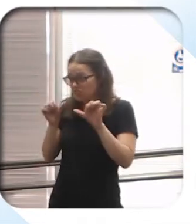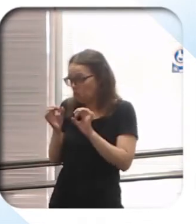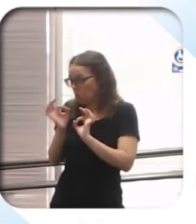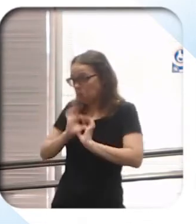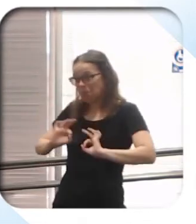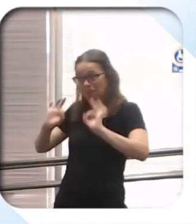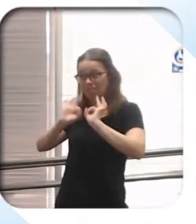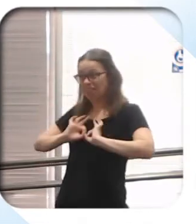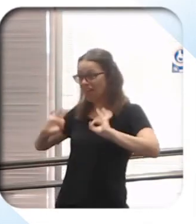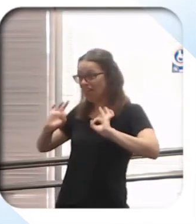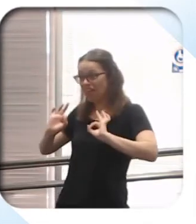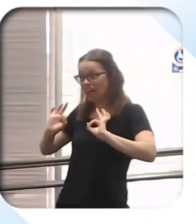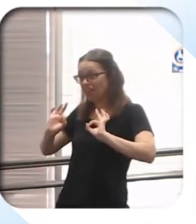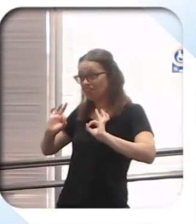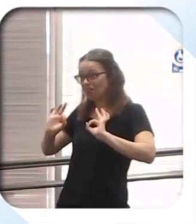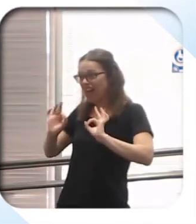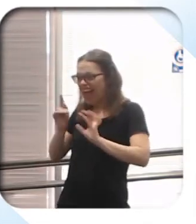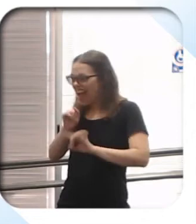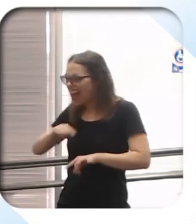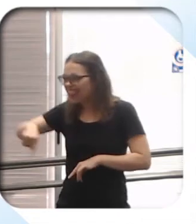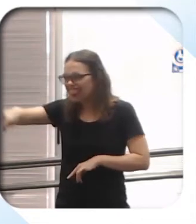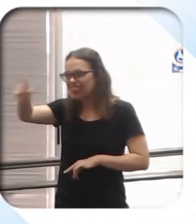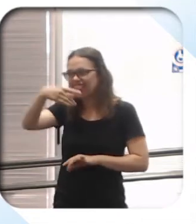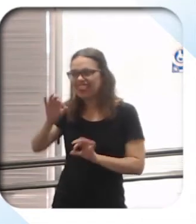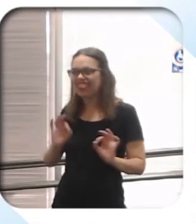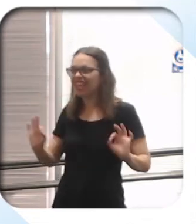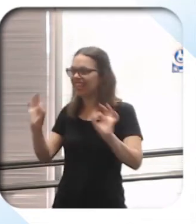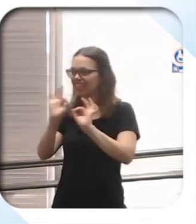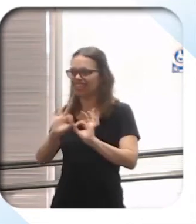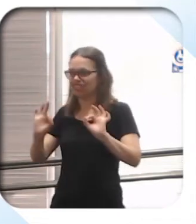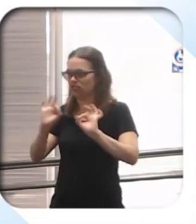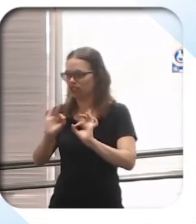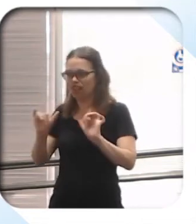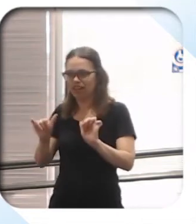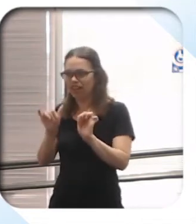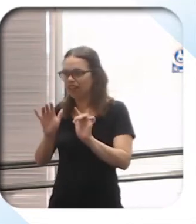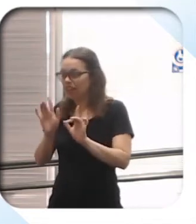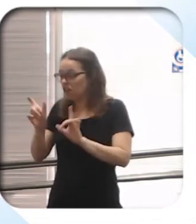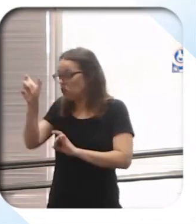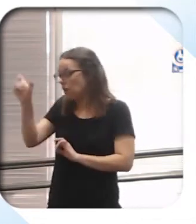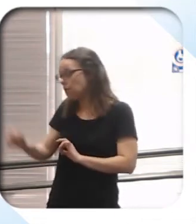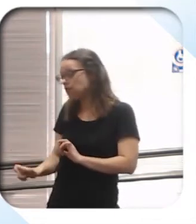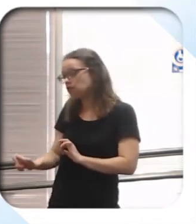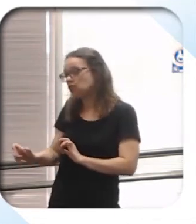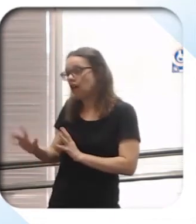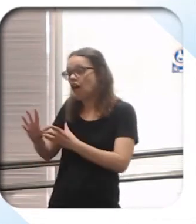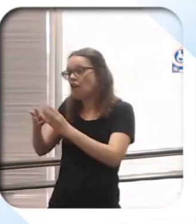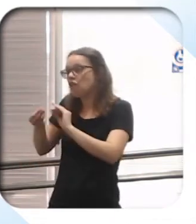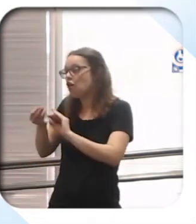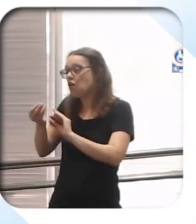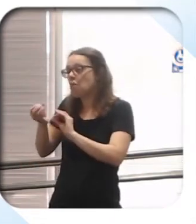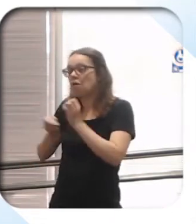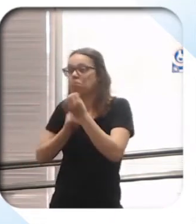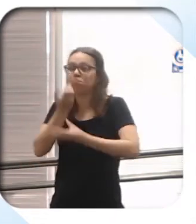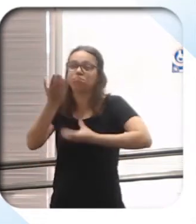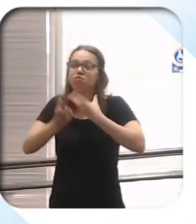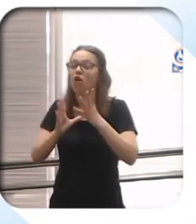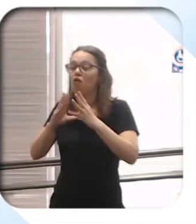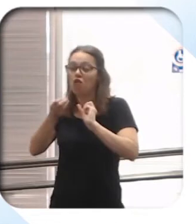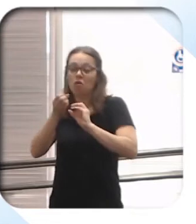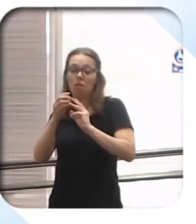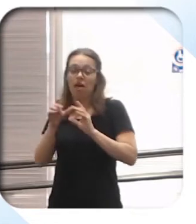me hizo nada. Nunca nos hizo nada a nadie. Era un ser humano que tenía su forma de expresarse, su manera de